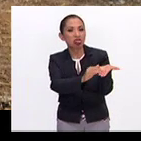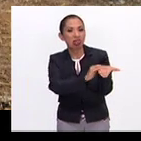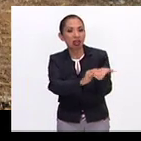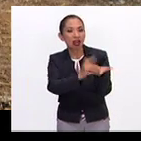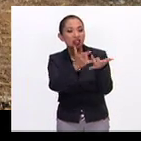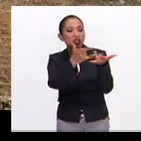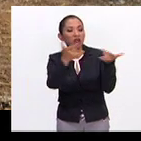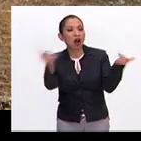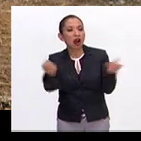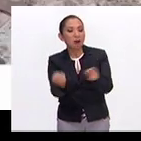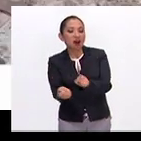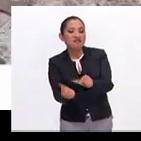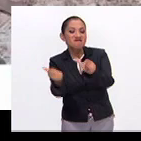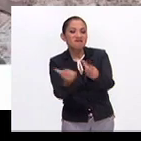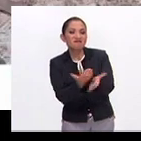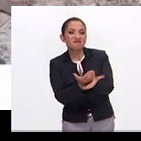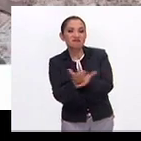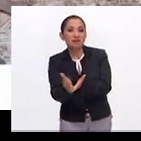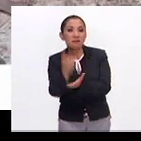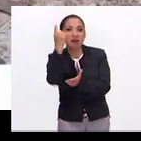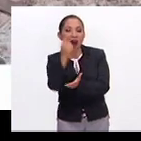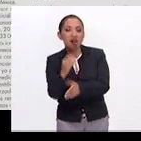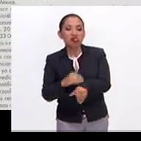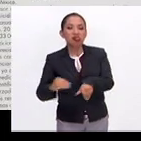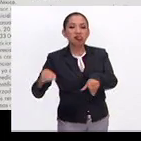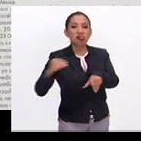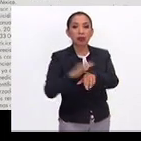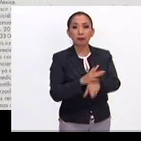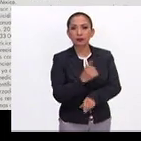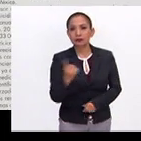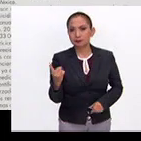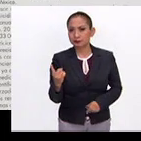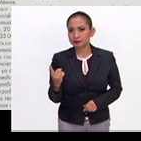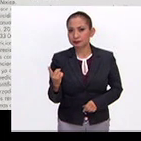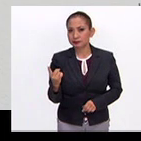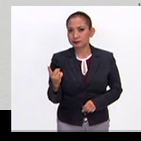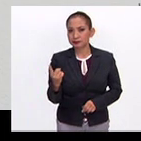memoria a propósito.